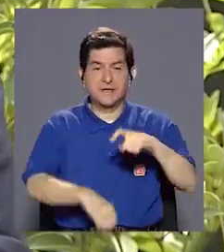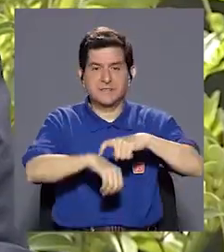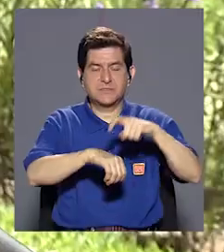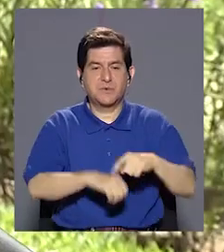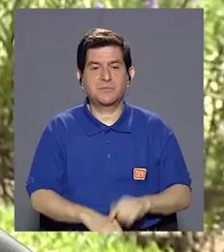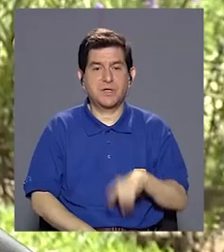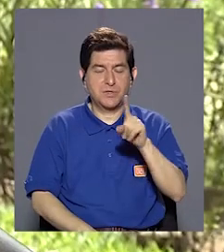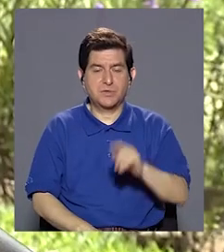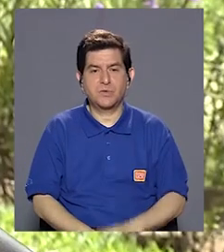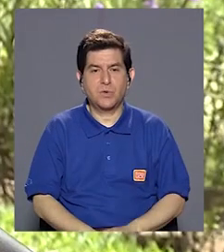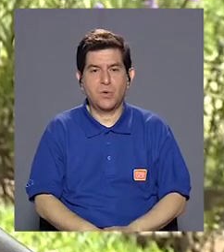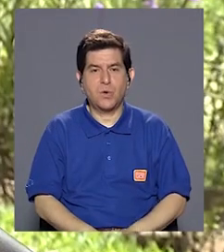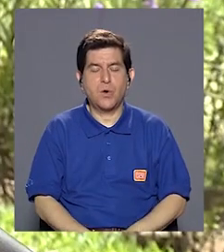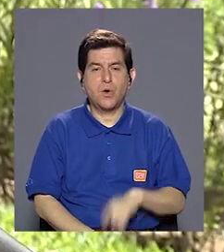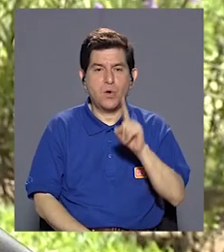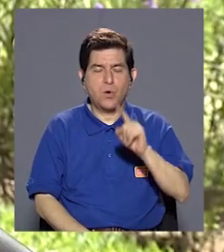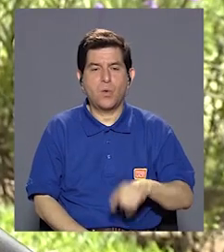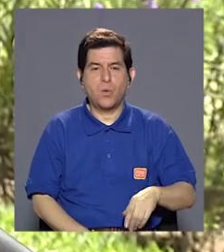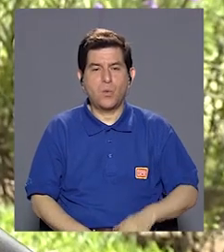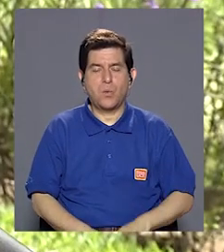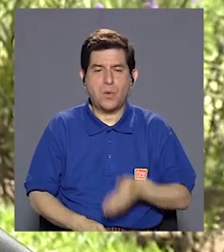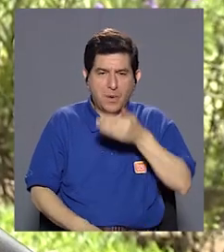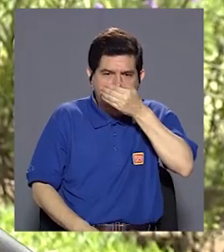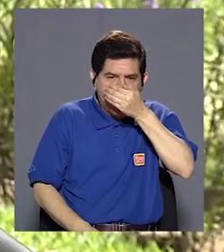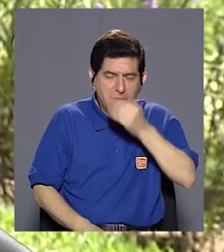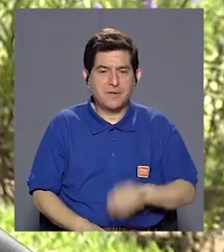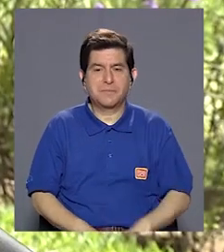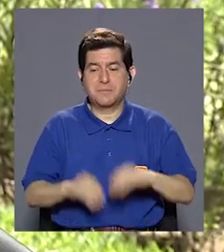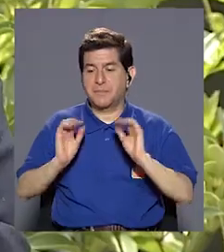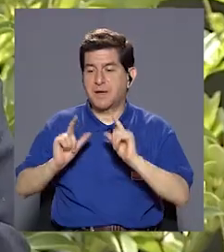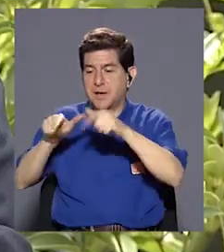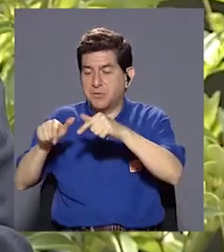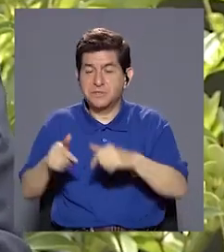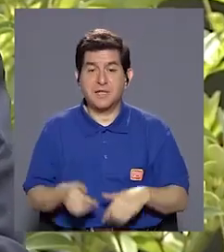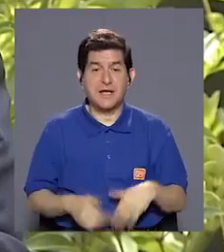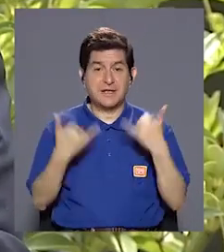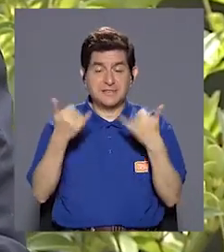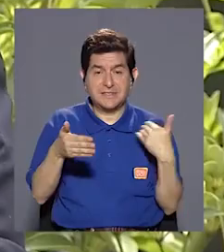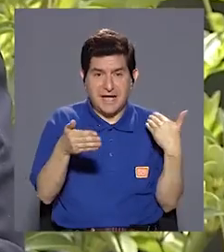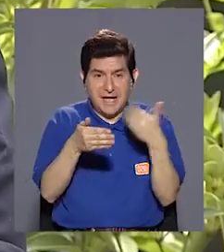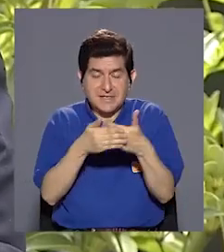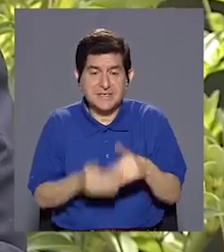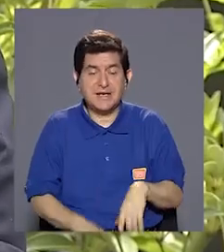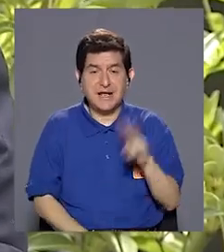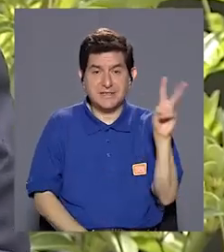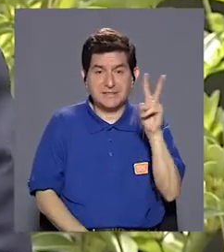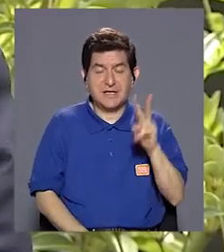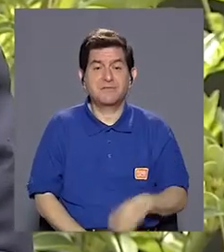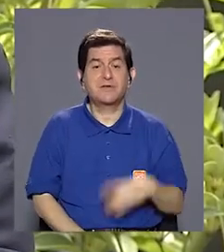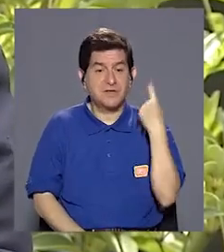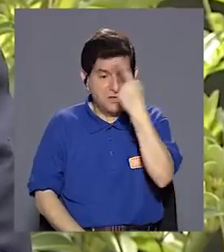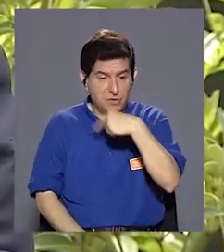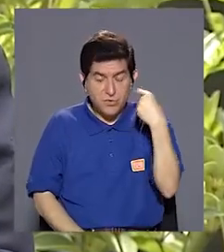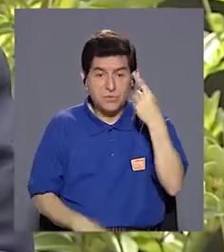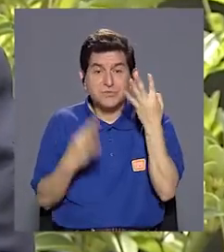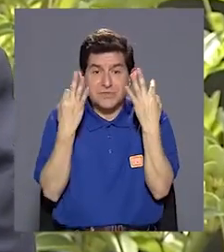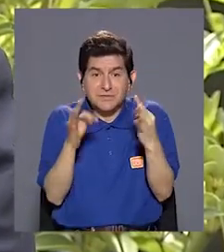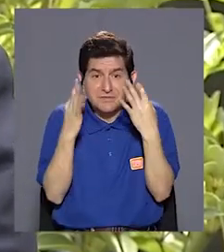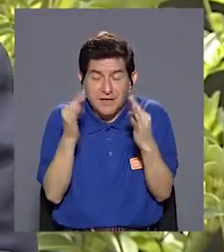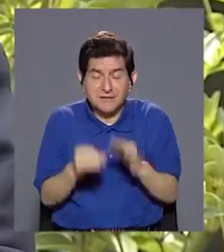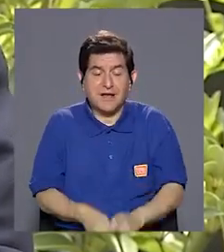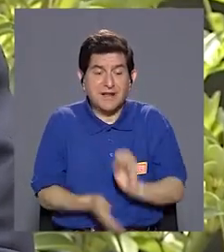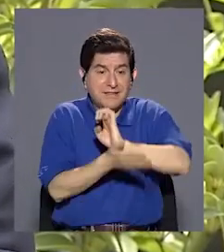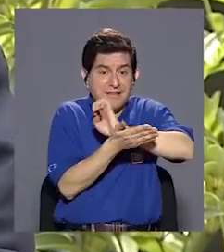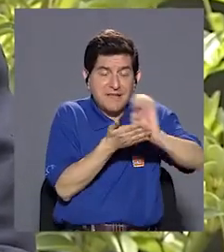pañuelo desechable, ¿verdad? Pero entonces, en cualquier momento que usted se toque la cara, usted ya esté acercando esos virus o esas bacterias a la cara. Entonces, tenemos que